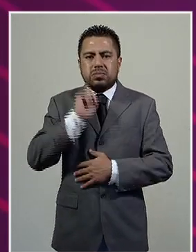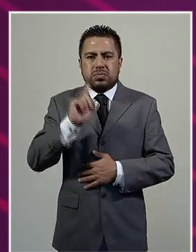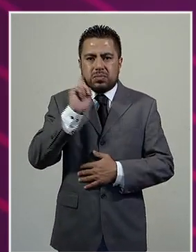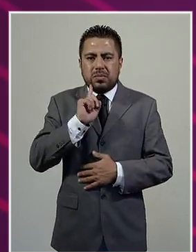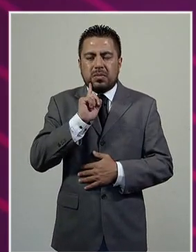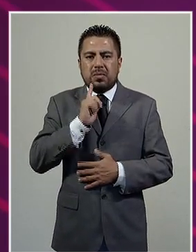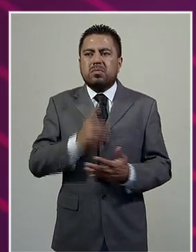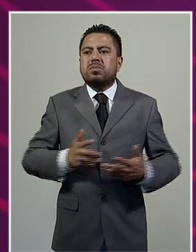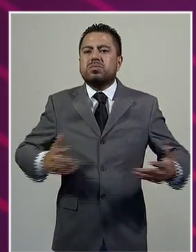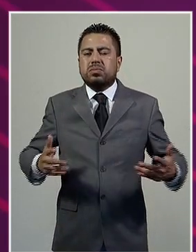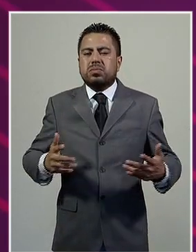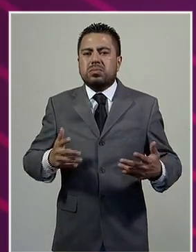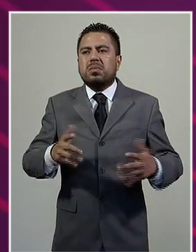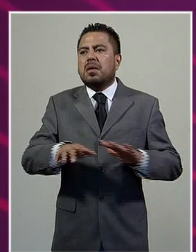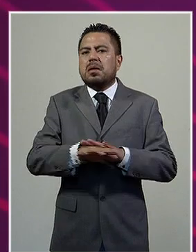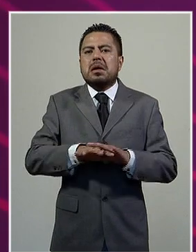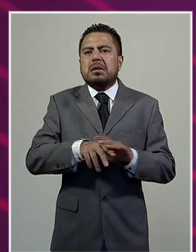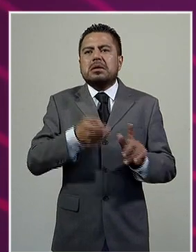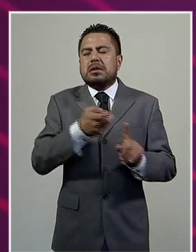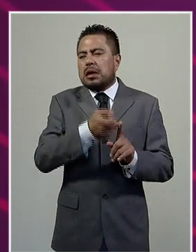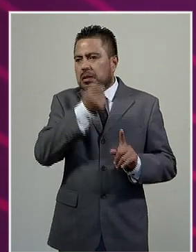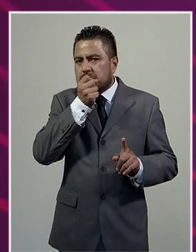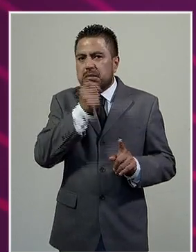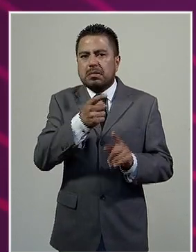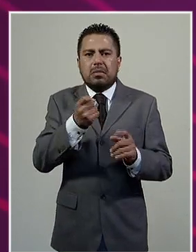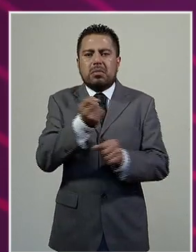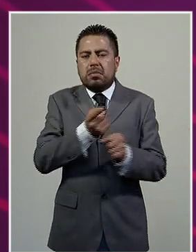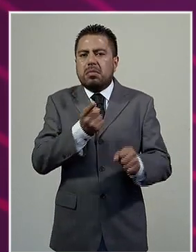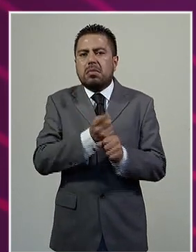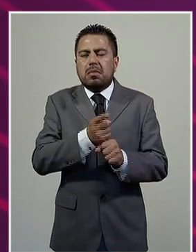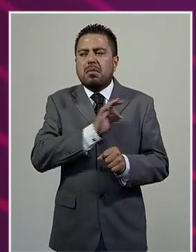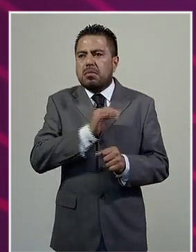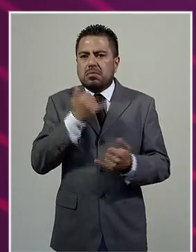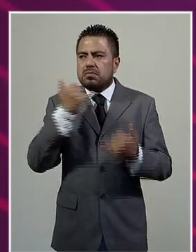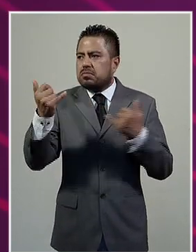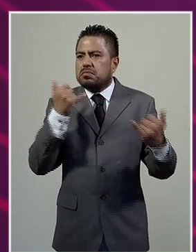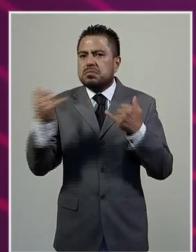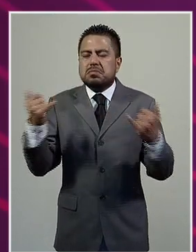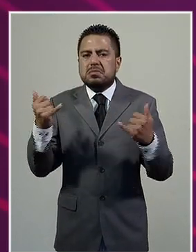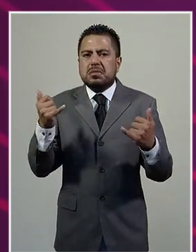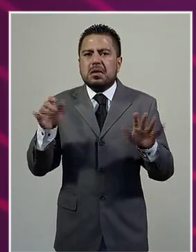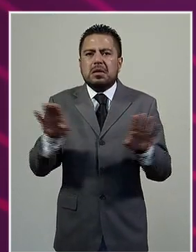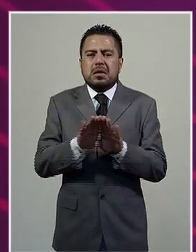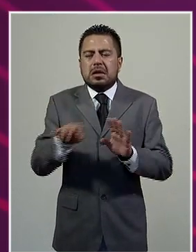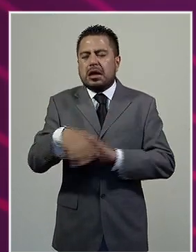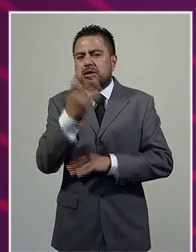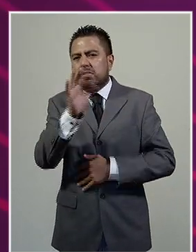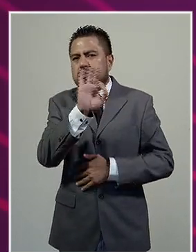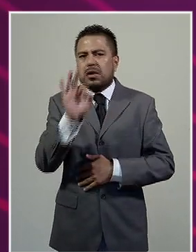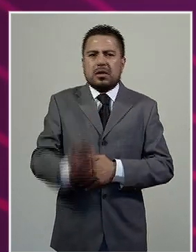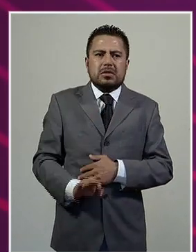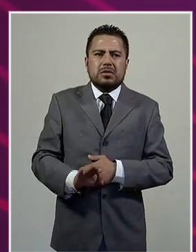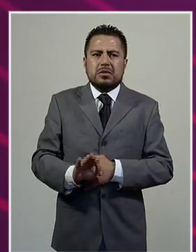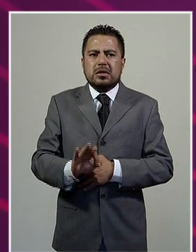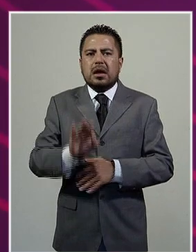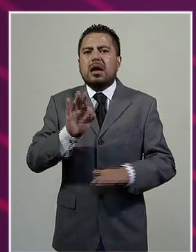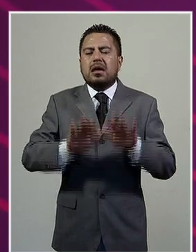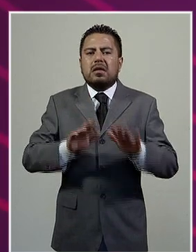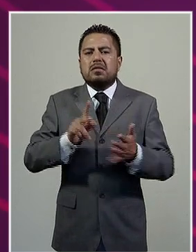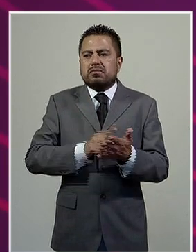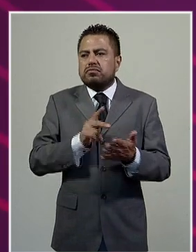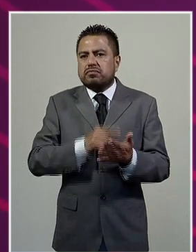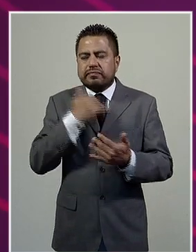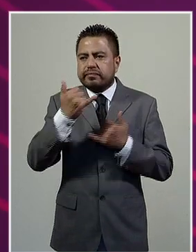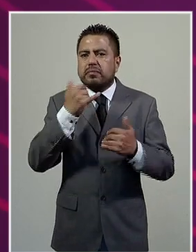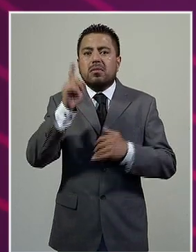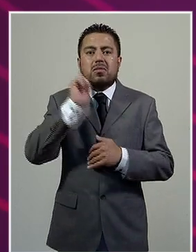mujeres obesas básicamente tenían la misma oportunidad de que les hablaran. Era, no sé, alrededor del 14% de veces les llamaban. Pero